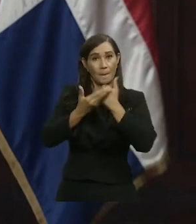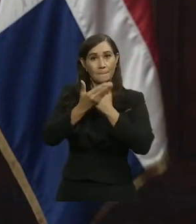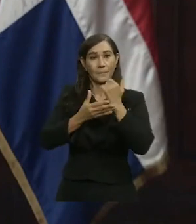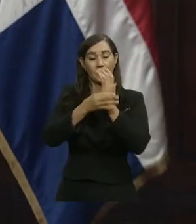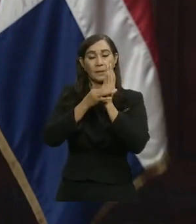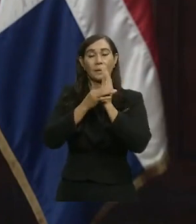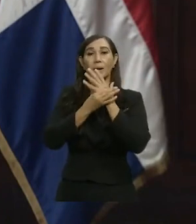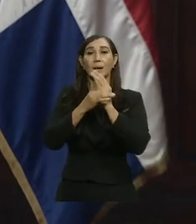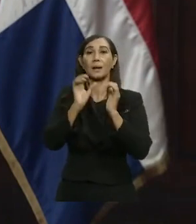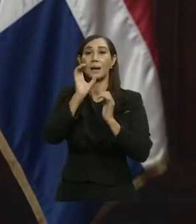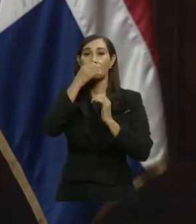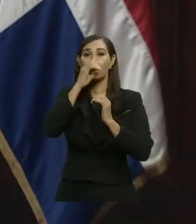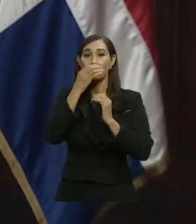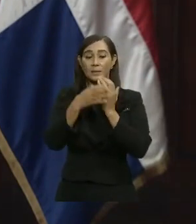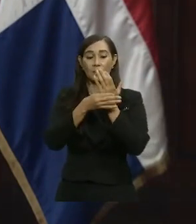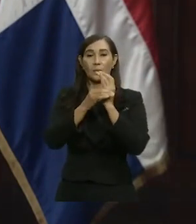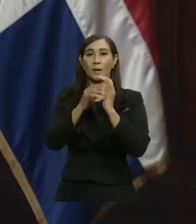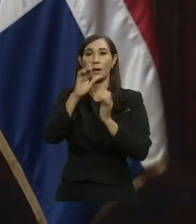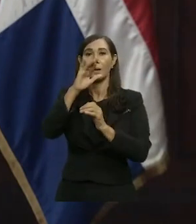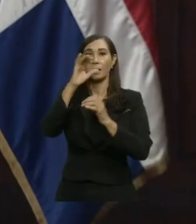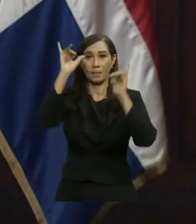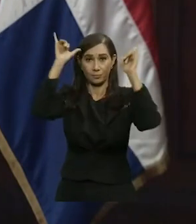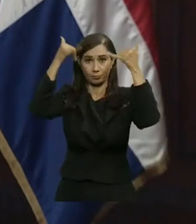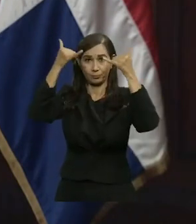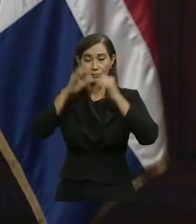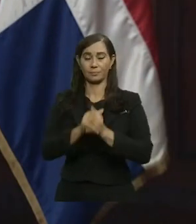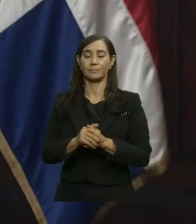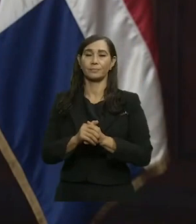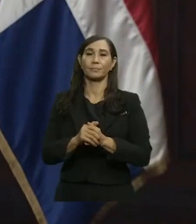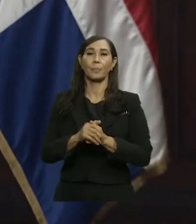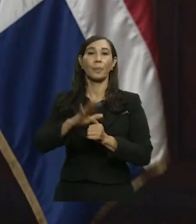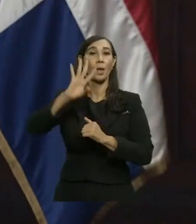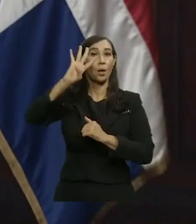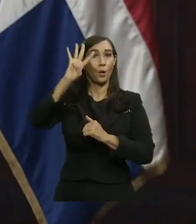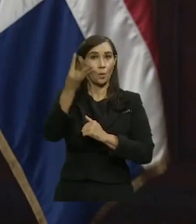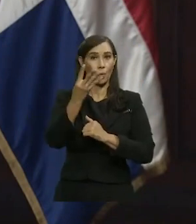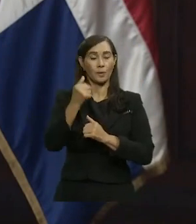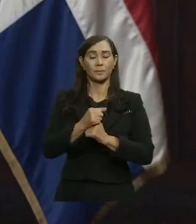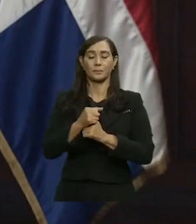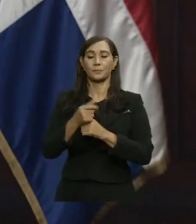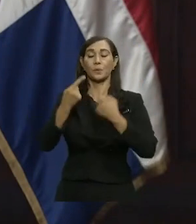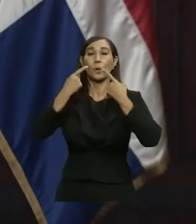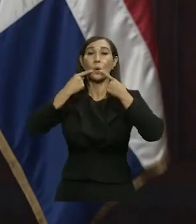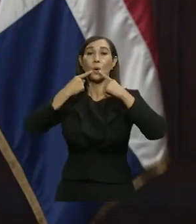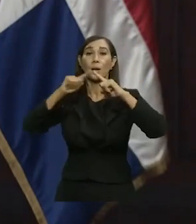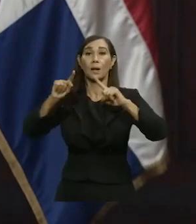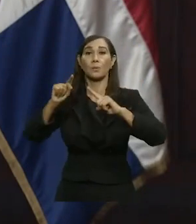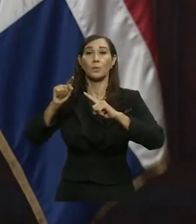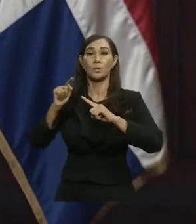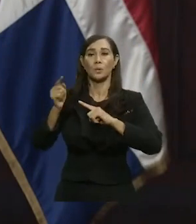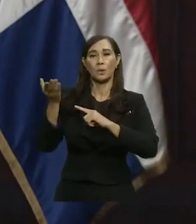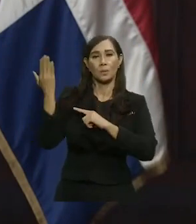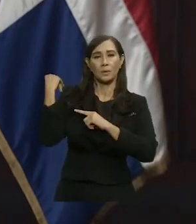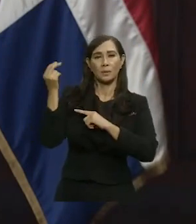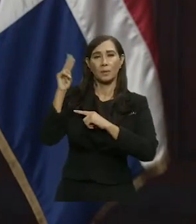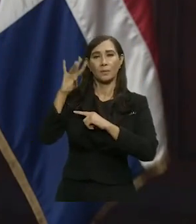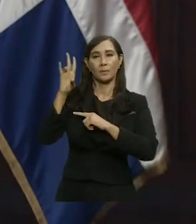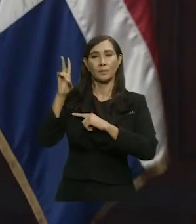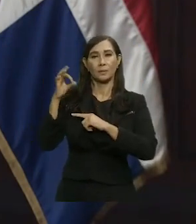carne de cerdo y carne de res. 4. Consecuentemente, con el anuncio que hiciéramos el pasado 27 de